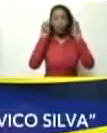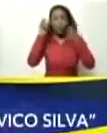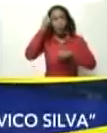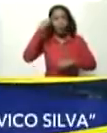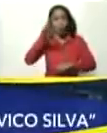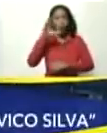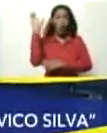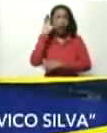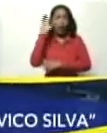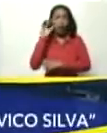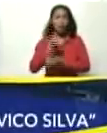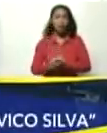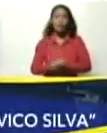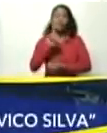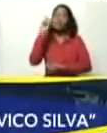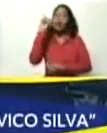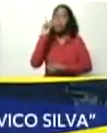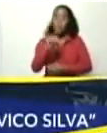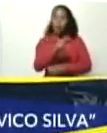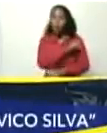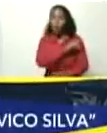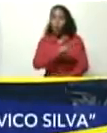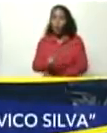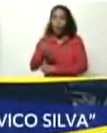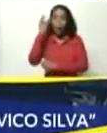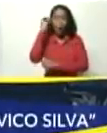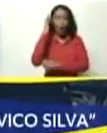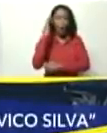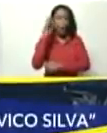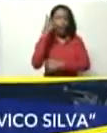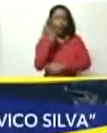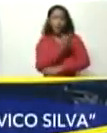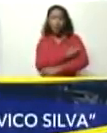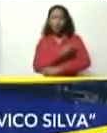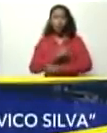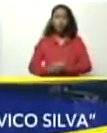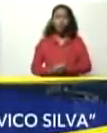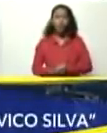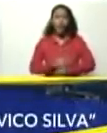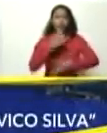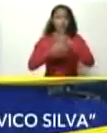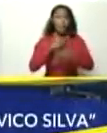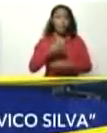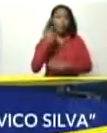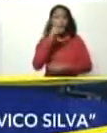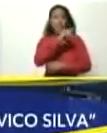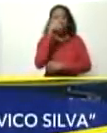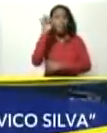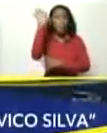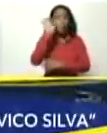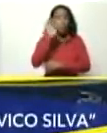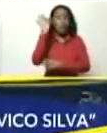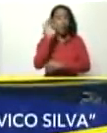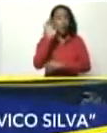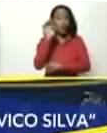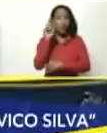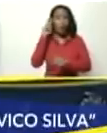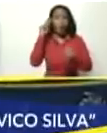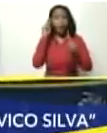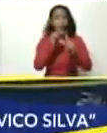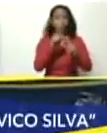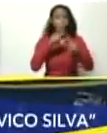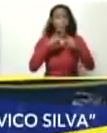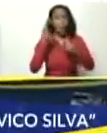de Caracas, y también para cumplir con las jornadas de vacunación. Llevamos más del 100% de la meta,